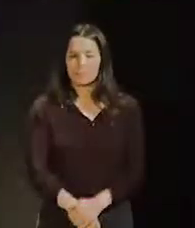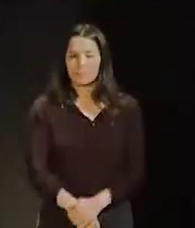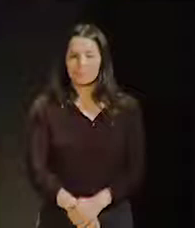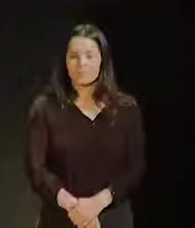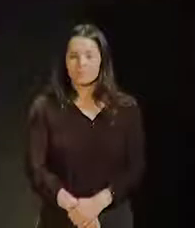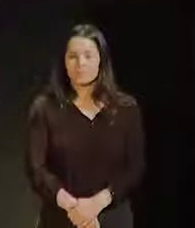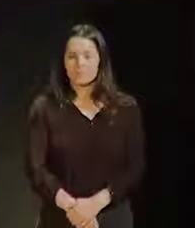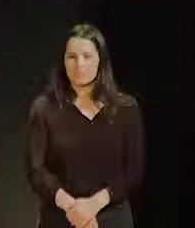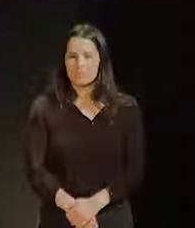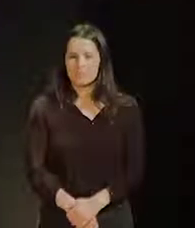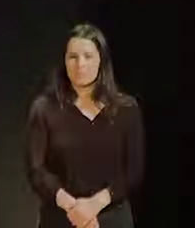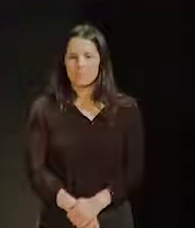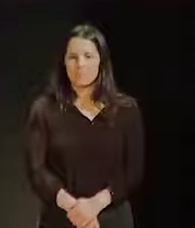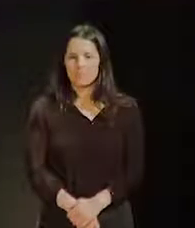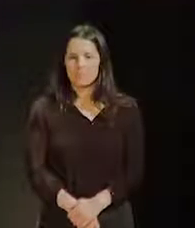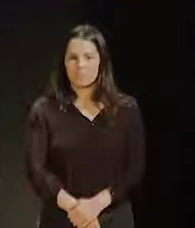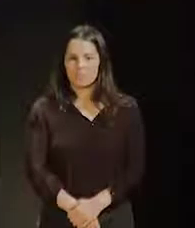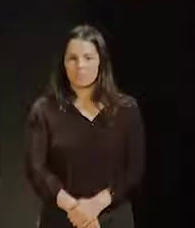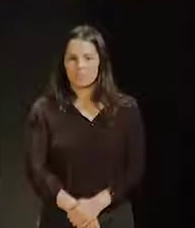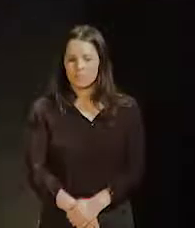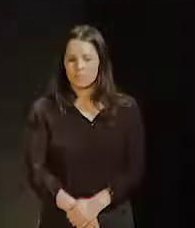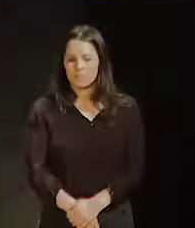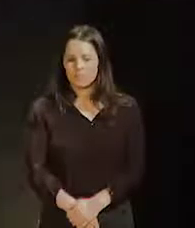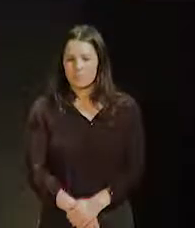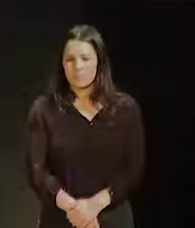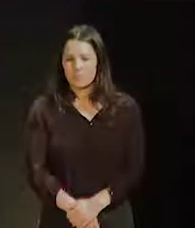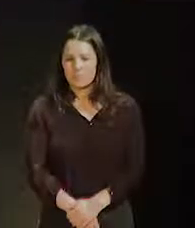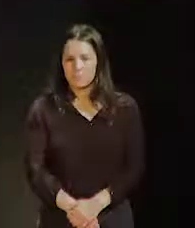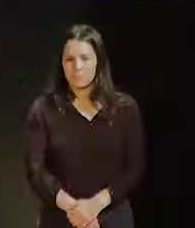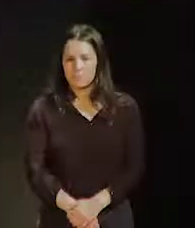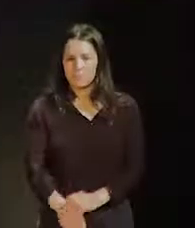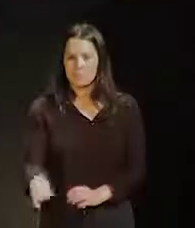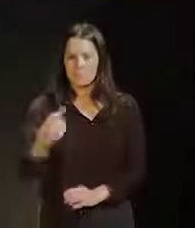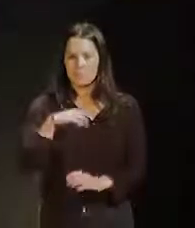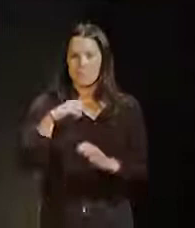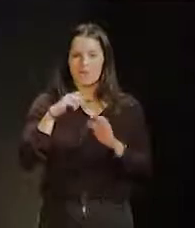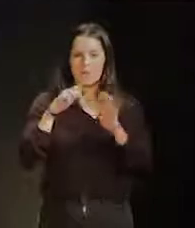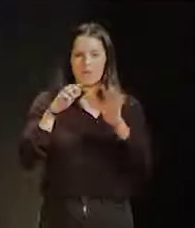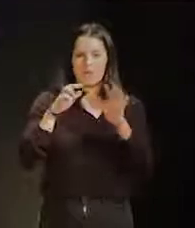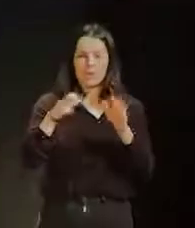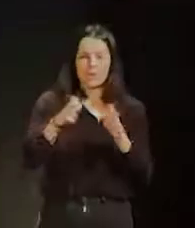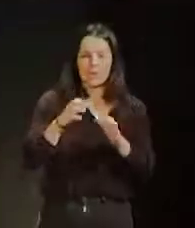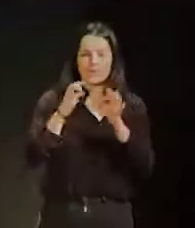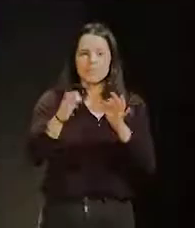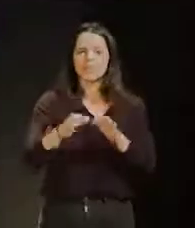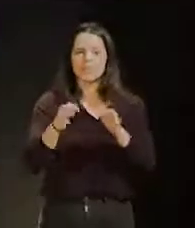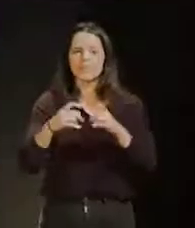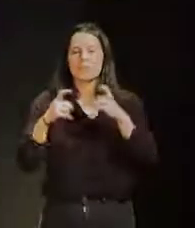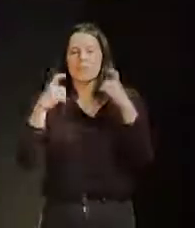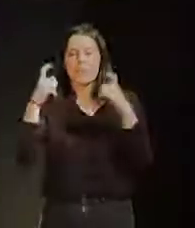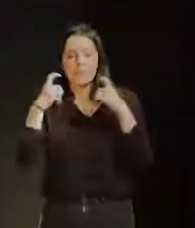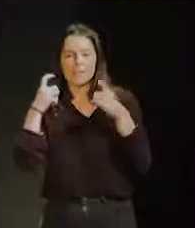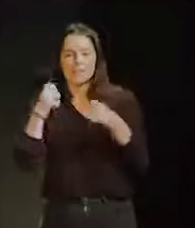del lado. Pero bueno, llegamos a España, ya nos habíamos informado por internet, ¿no? Siempre estábamos intentando llegar a